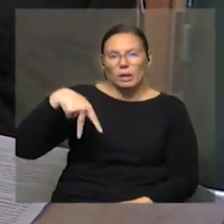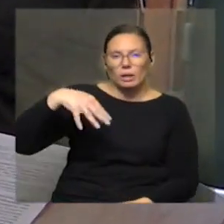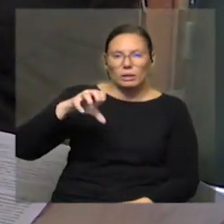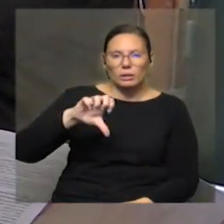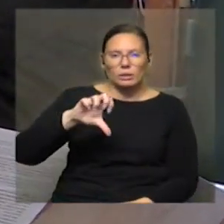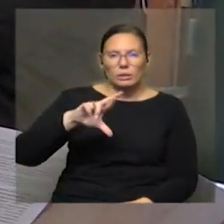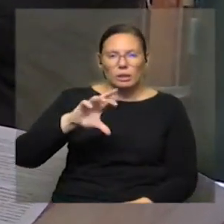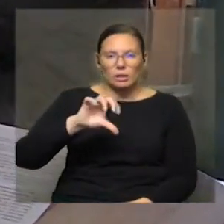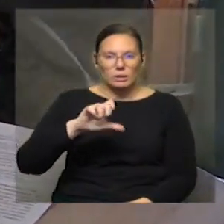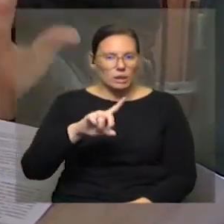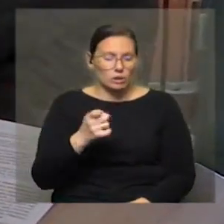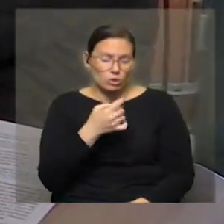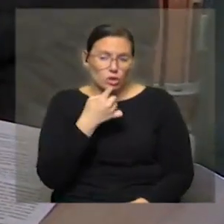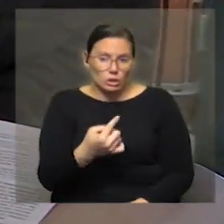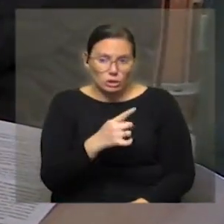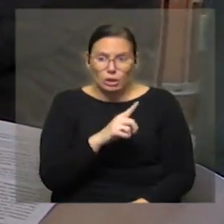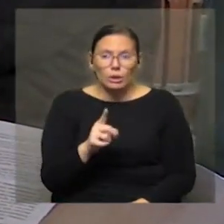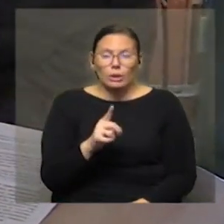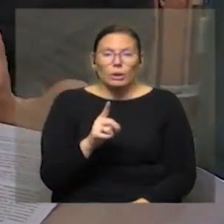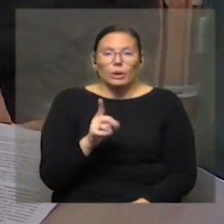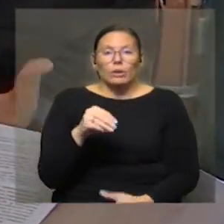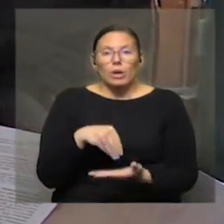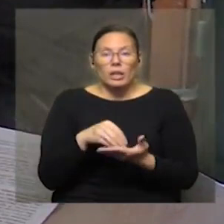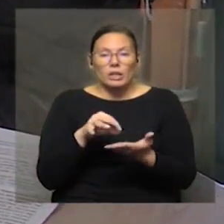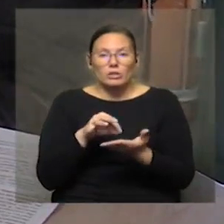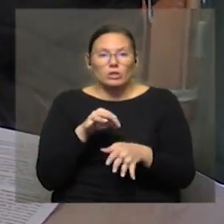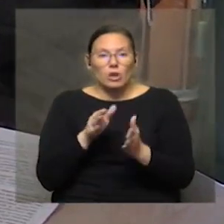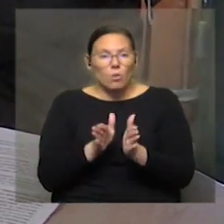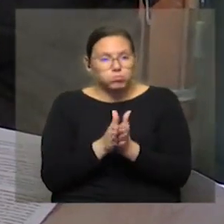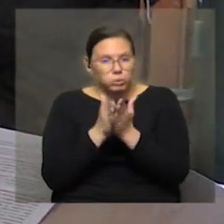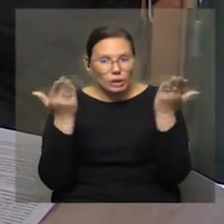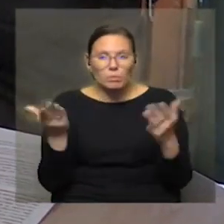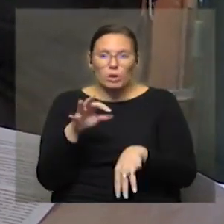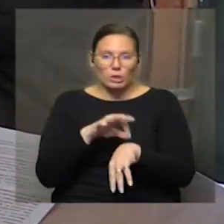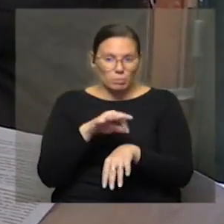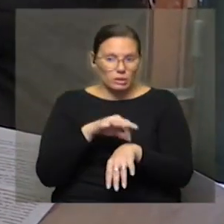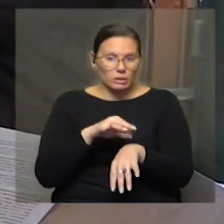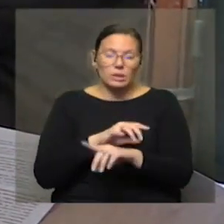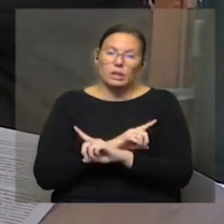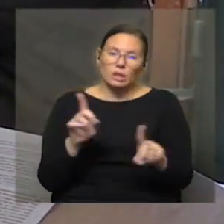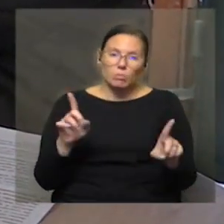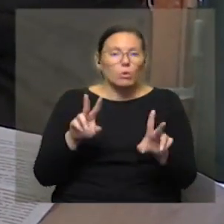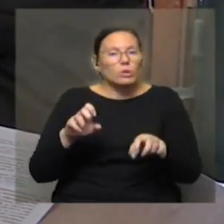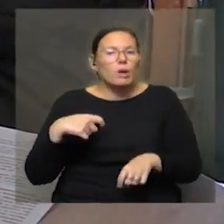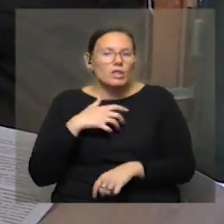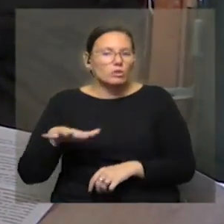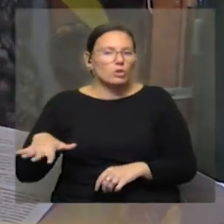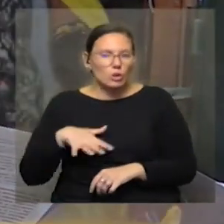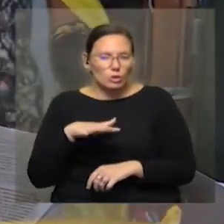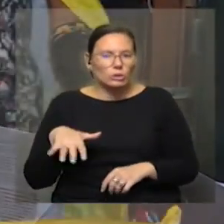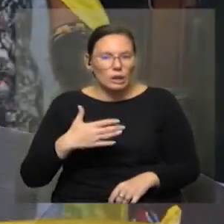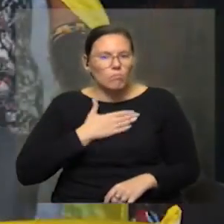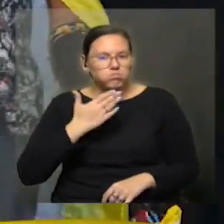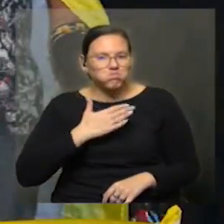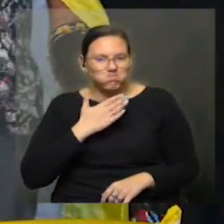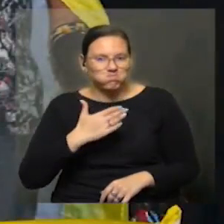no lo manejan, porque no están en las guías de medicina tampoco, es algo social y